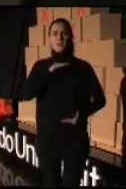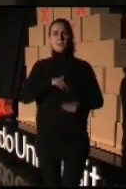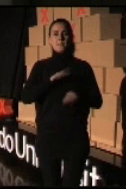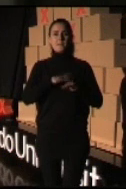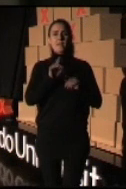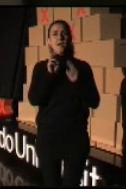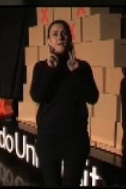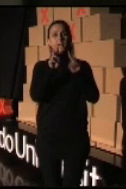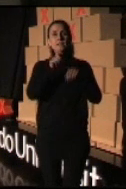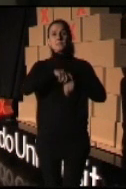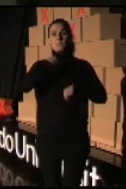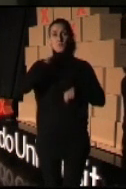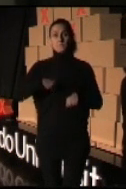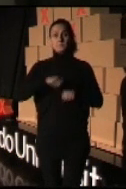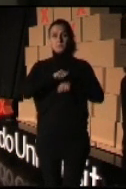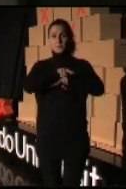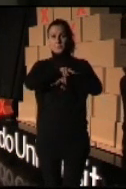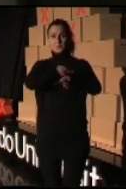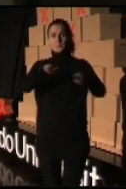ver a la vez todo